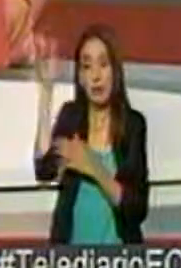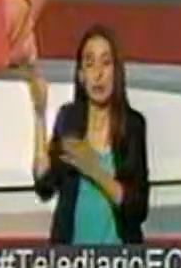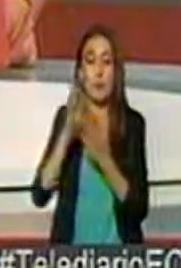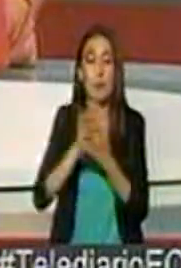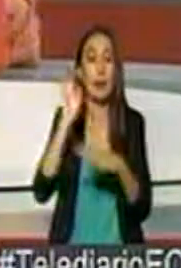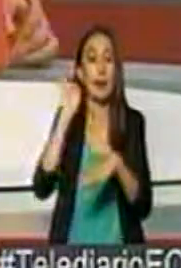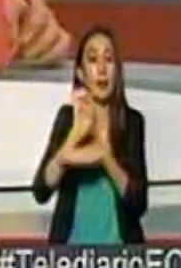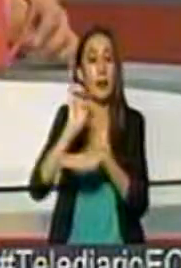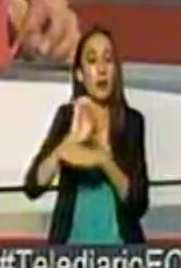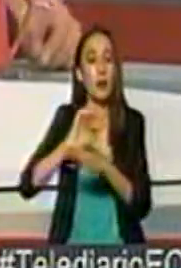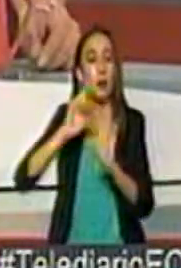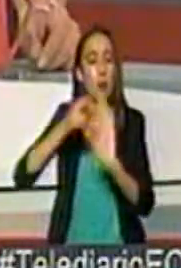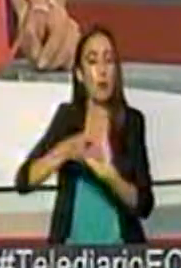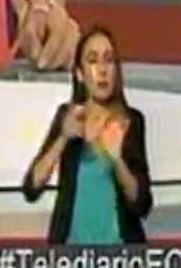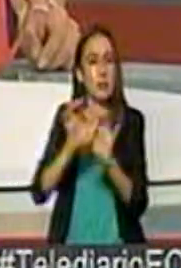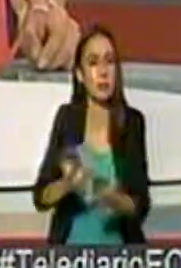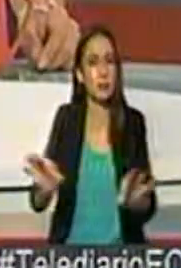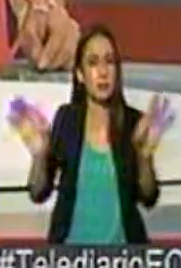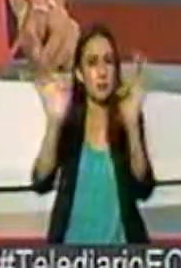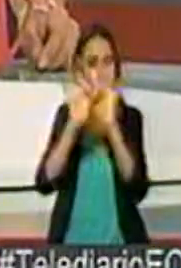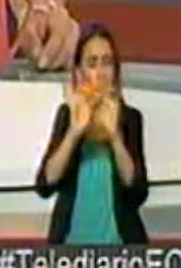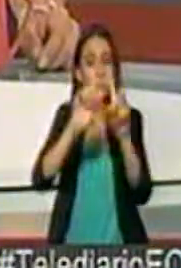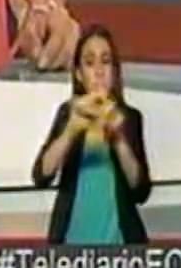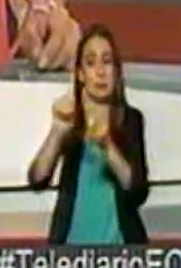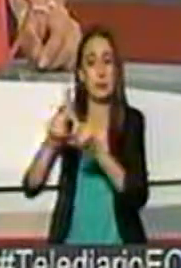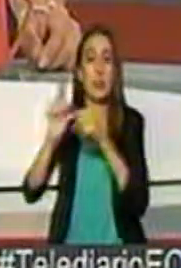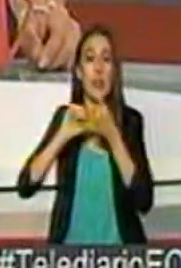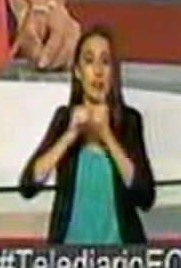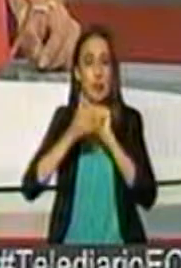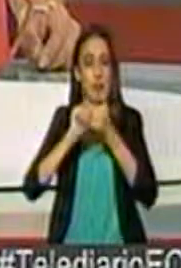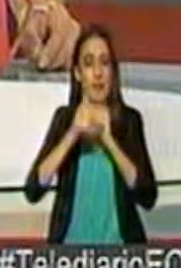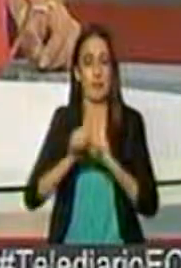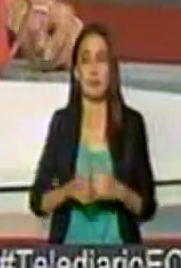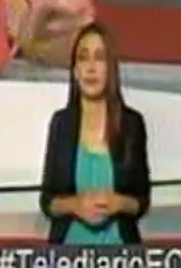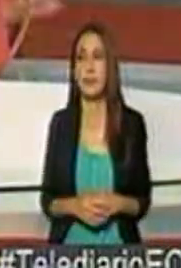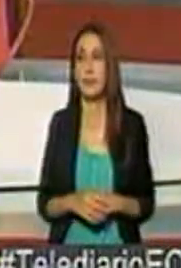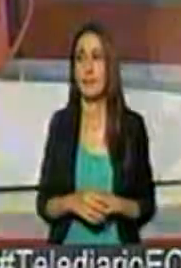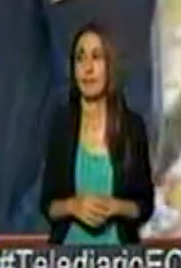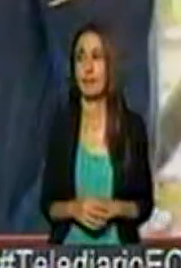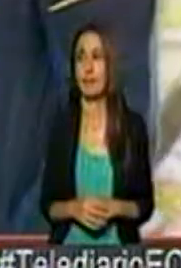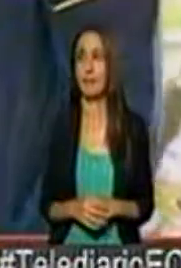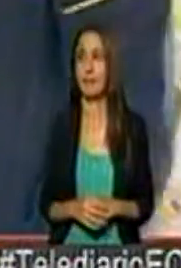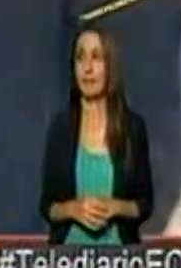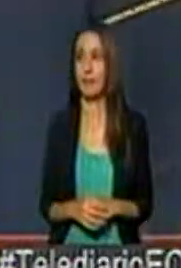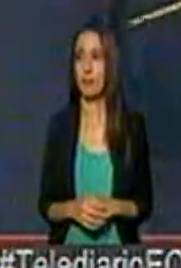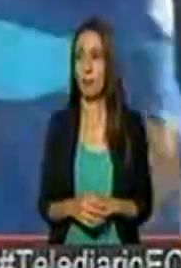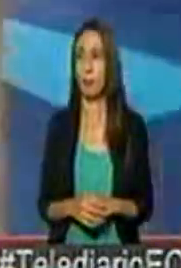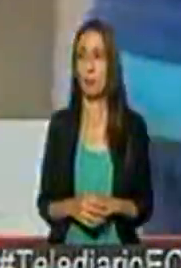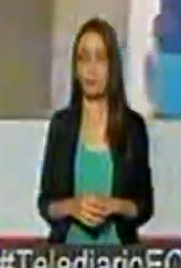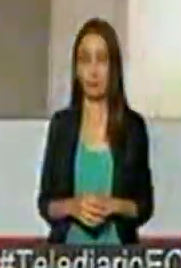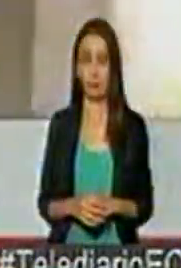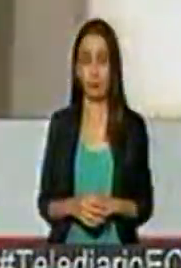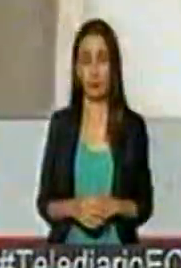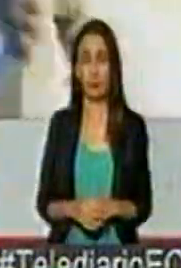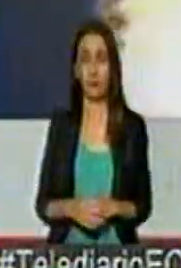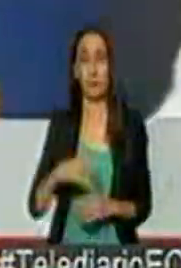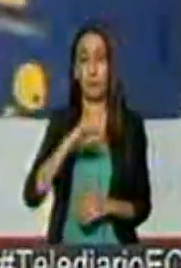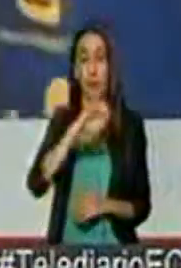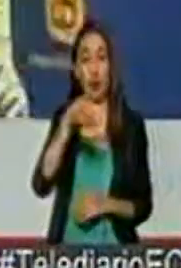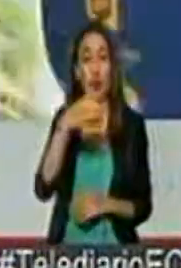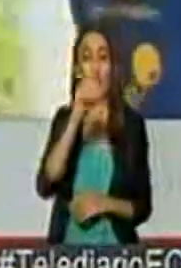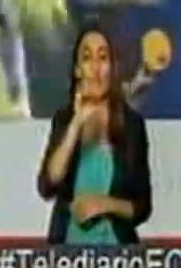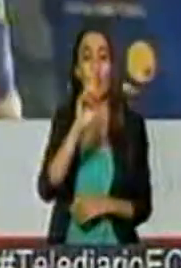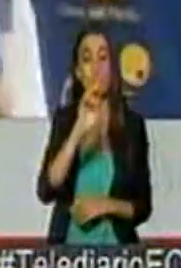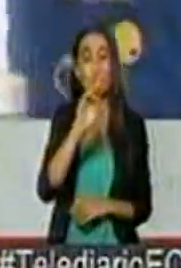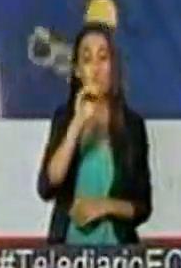participación al imponer 3 récords en diferentes disciplinas en atletismo. Jordi Congo es uno de los medallistas de oro de los